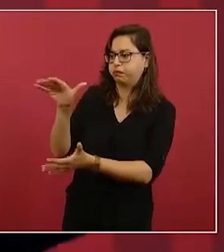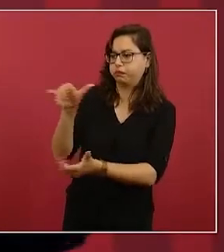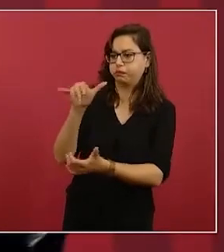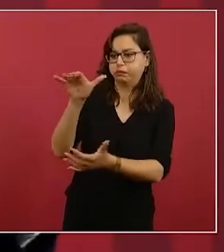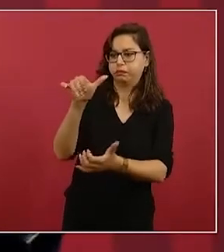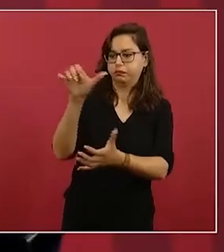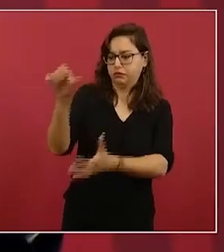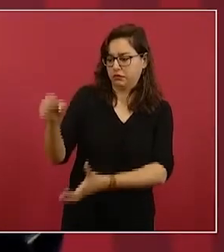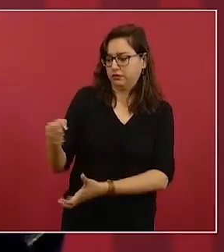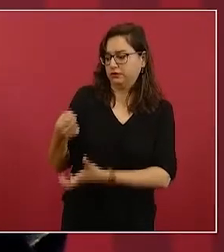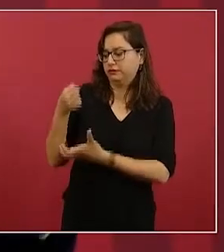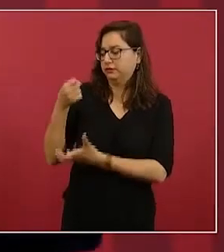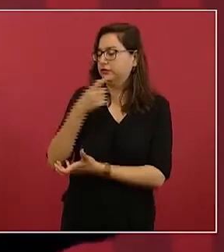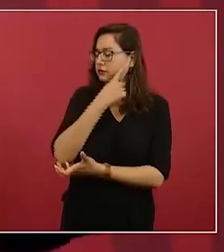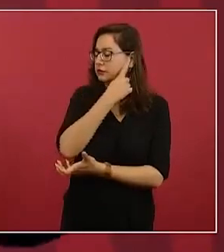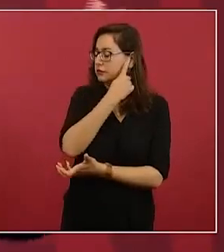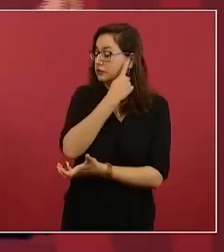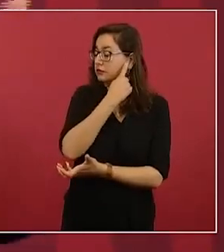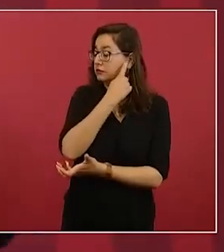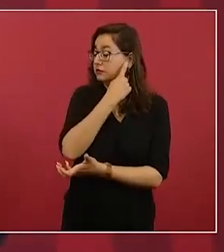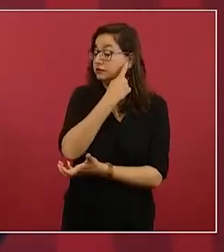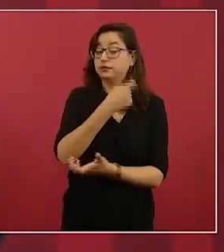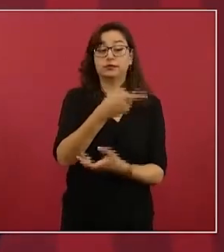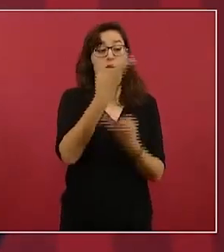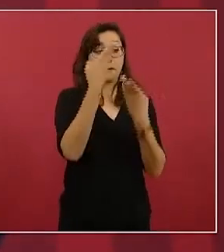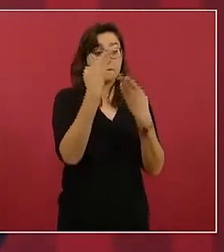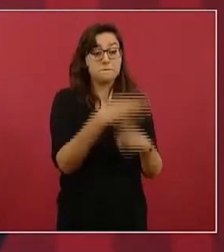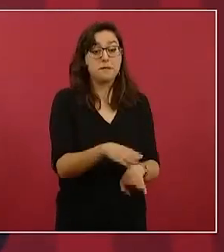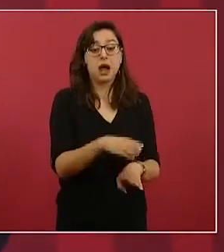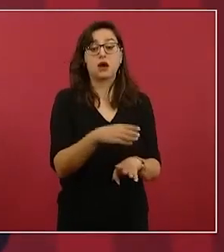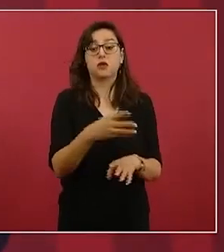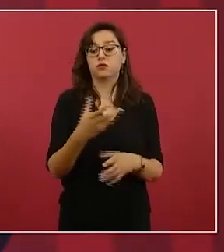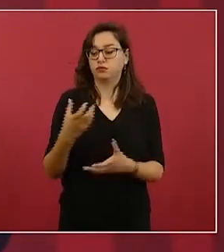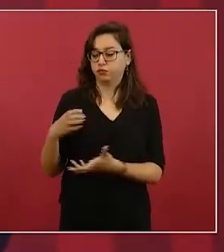y rescatar a bancos